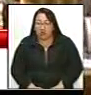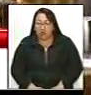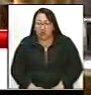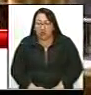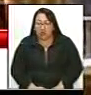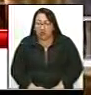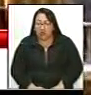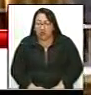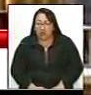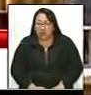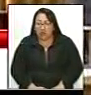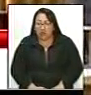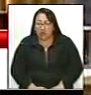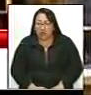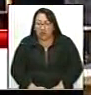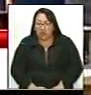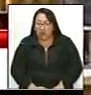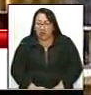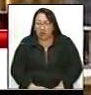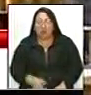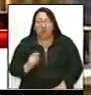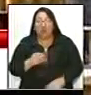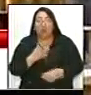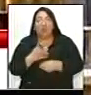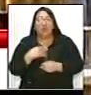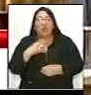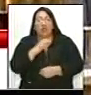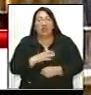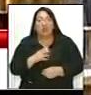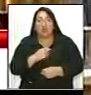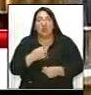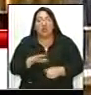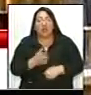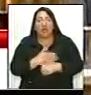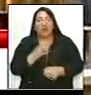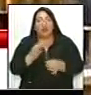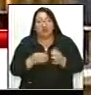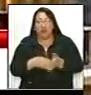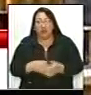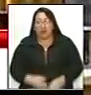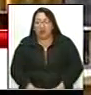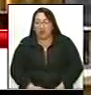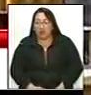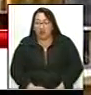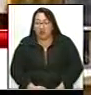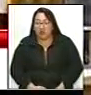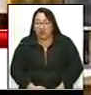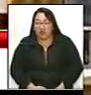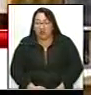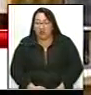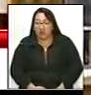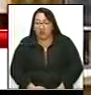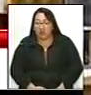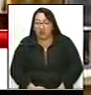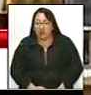el supuesto de disidencia por razones de conciencia debidamente justificadas. No hay,